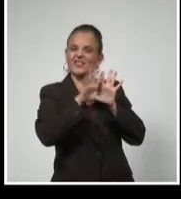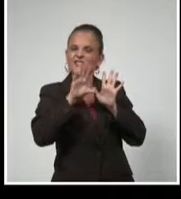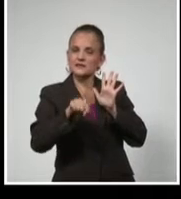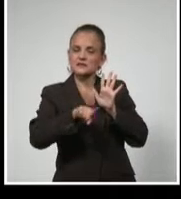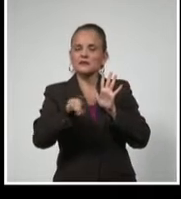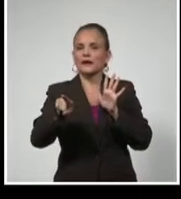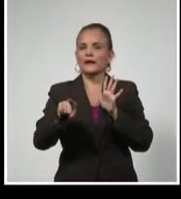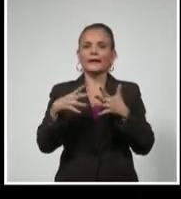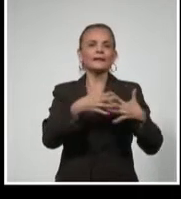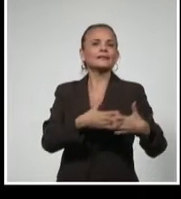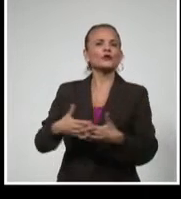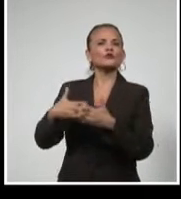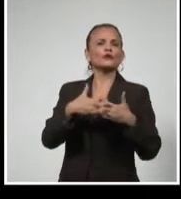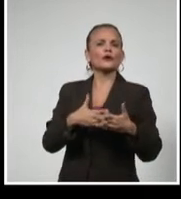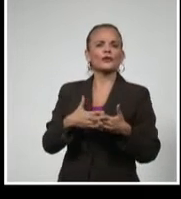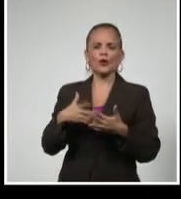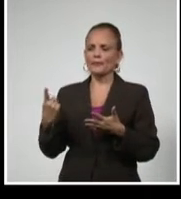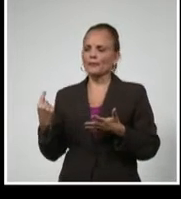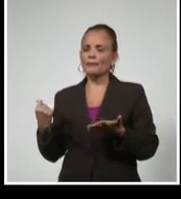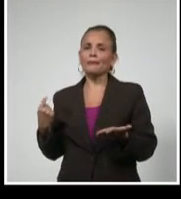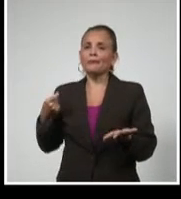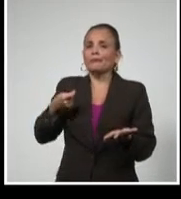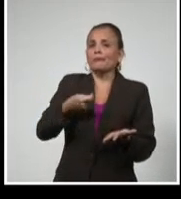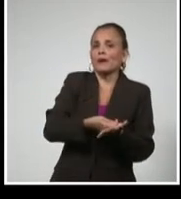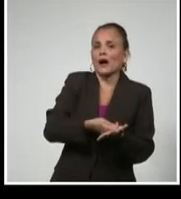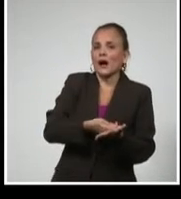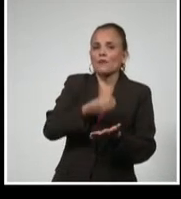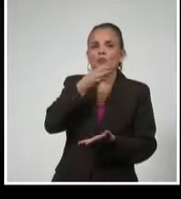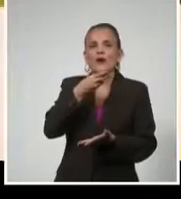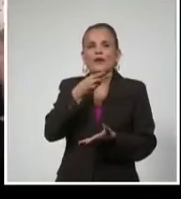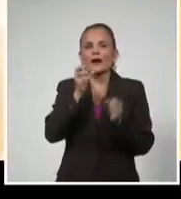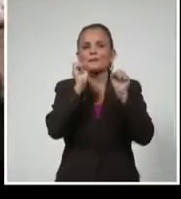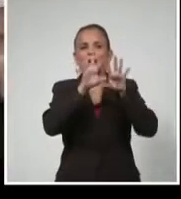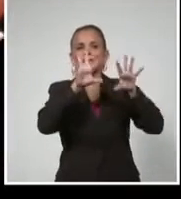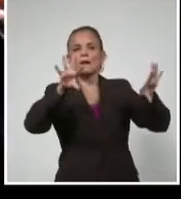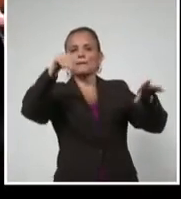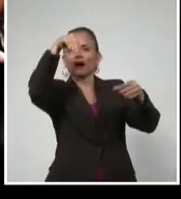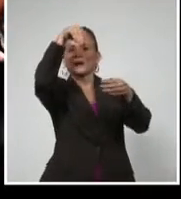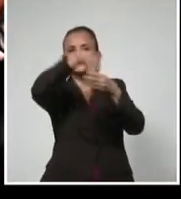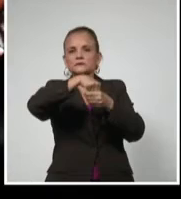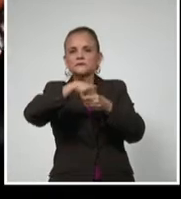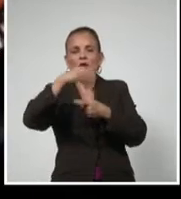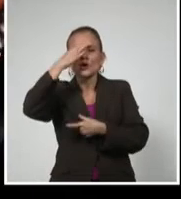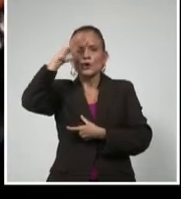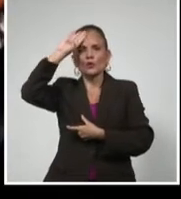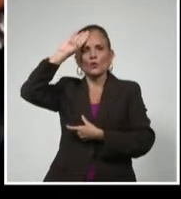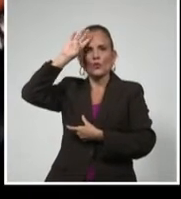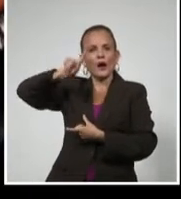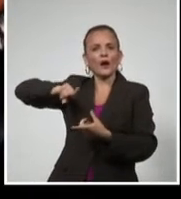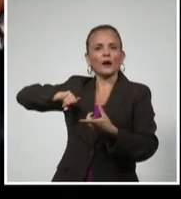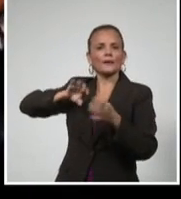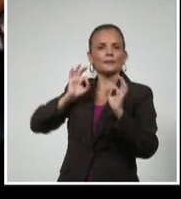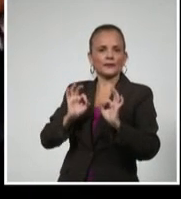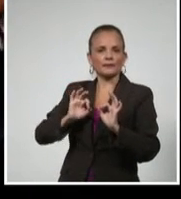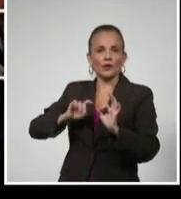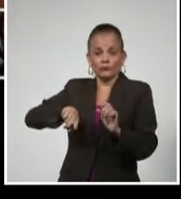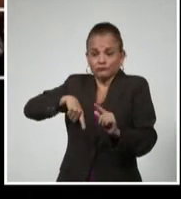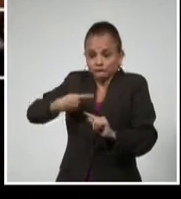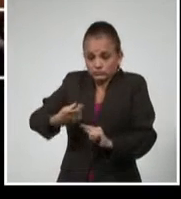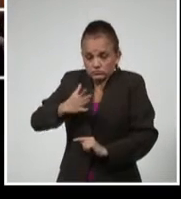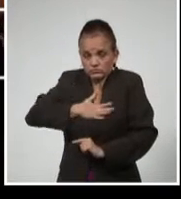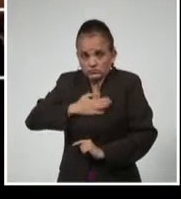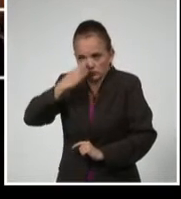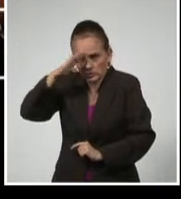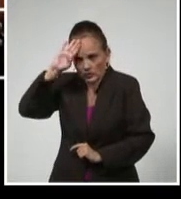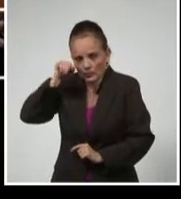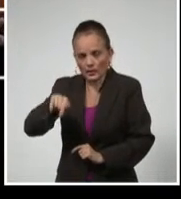programas millonarios a la promoción de la subversión en Cuba. En primer lugar, es importante tener en cuenta que esta es una